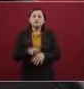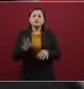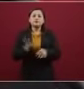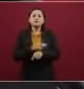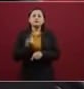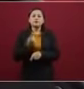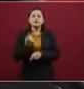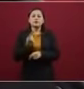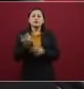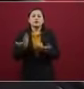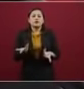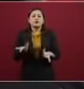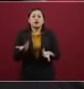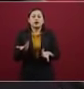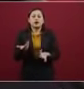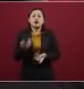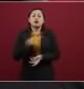aplicando